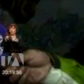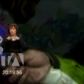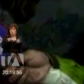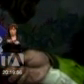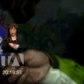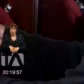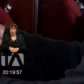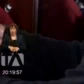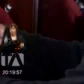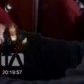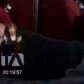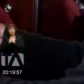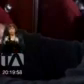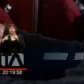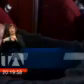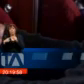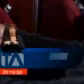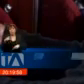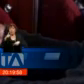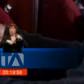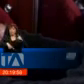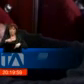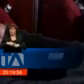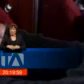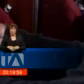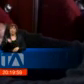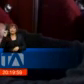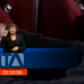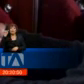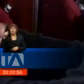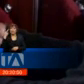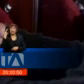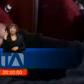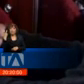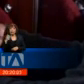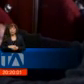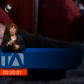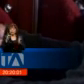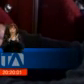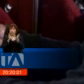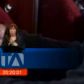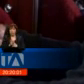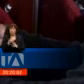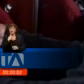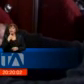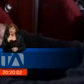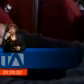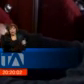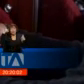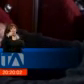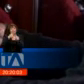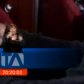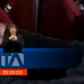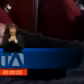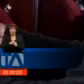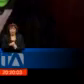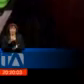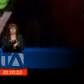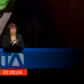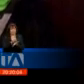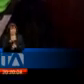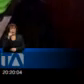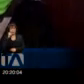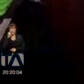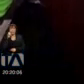hijas, con las primas. Que un día sábado 13, entre mediodía, me comunica que ya estoy por ahí. Que no se preocupe, papi.